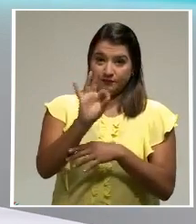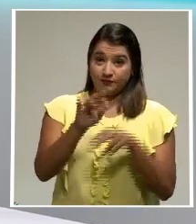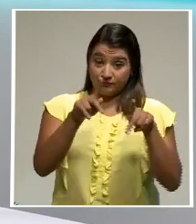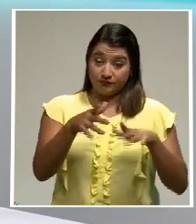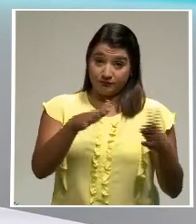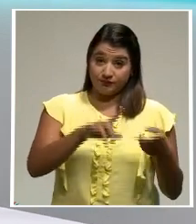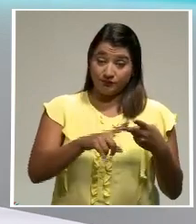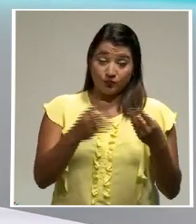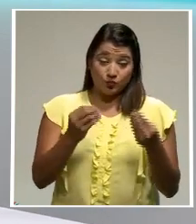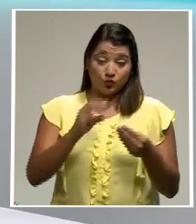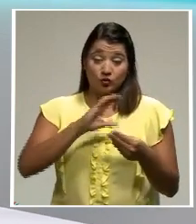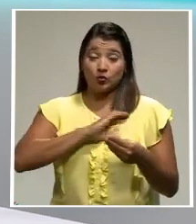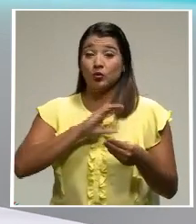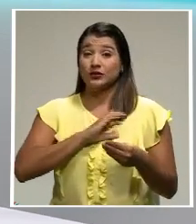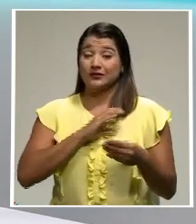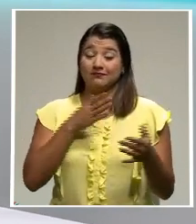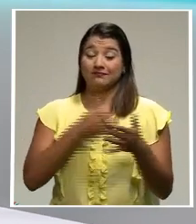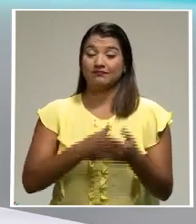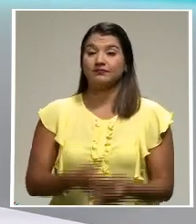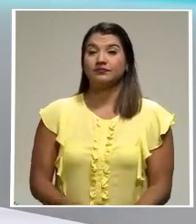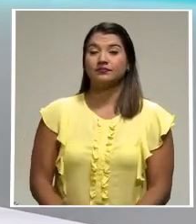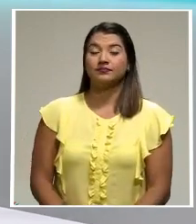y policías heridos.